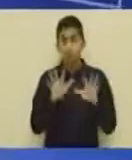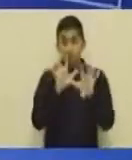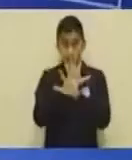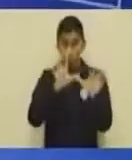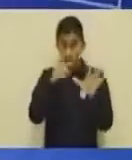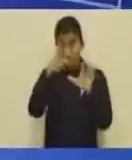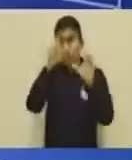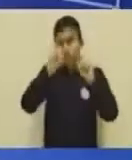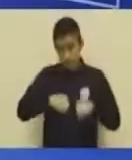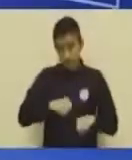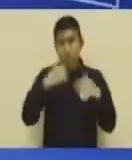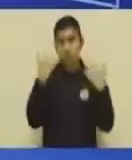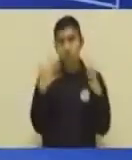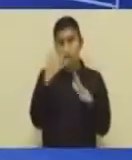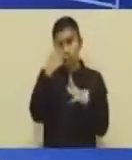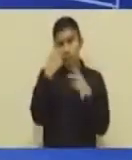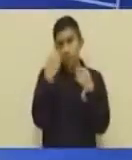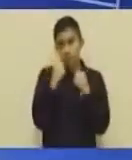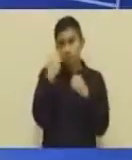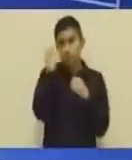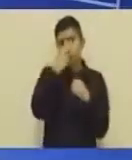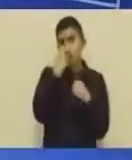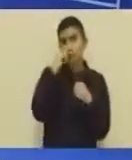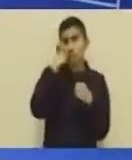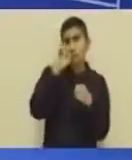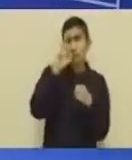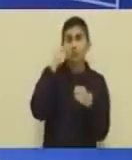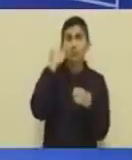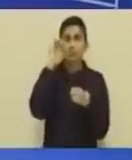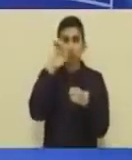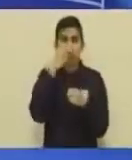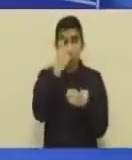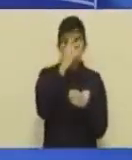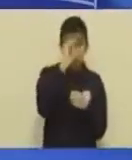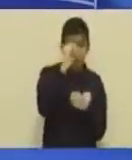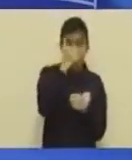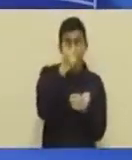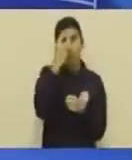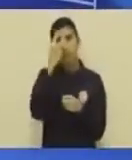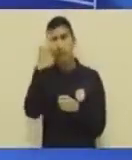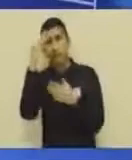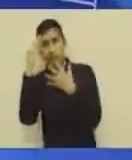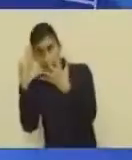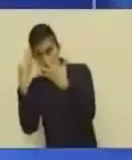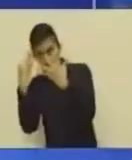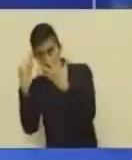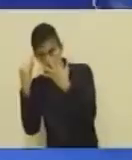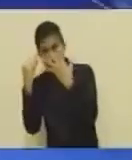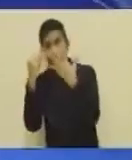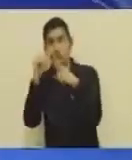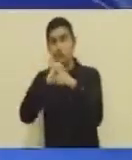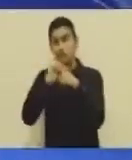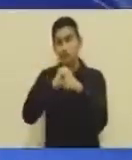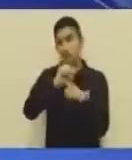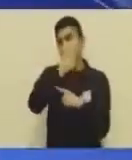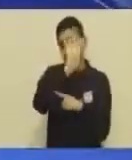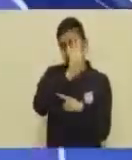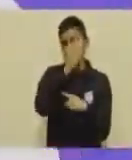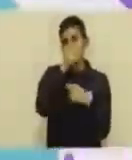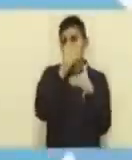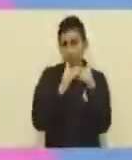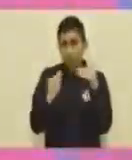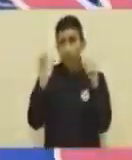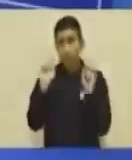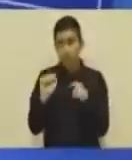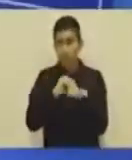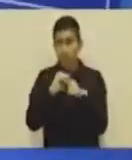Este ejercicio lo puedes ejecutar en series de 20 a 25 repeticiones. Asimismo, 4 series en